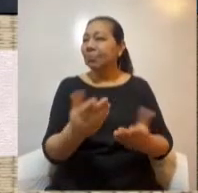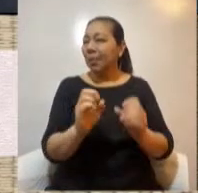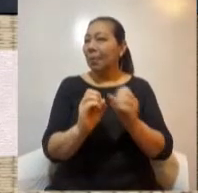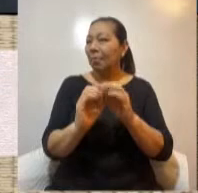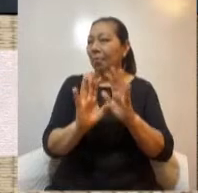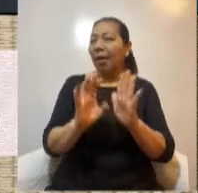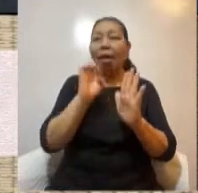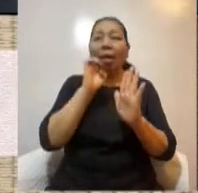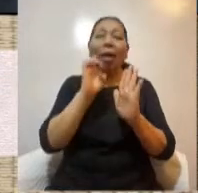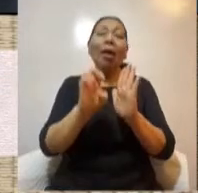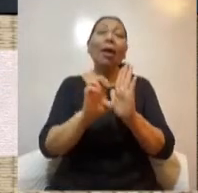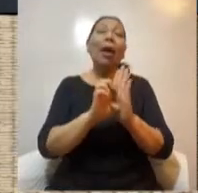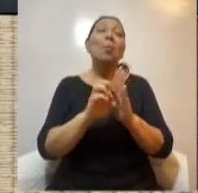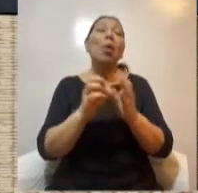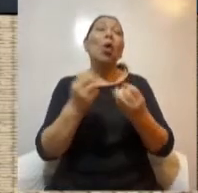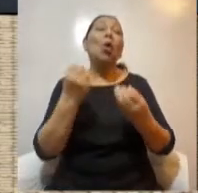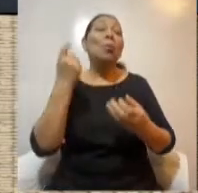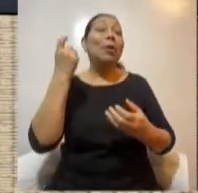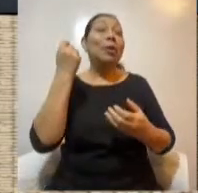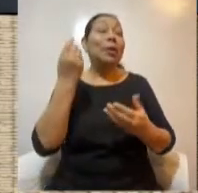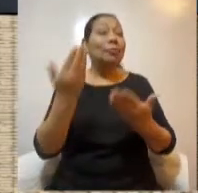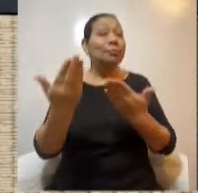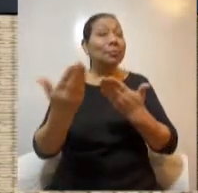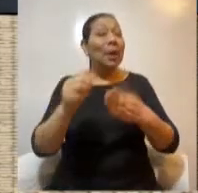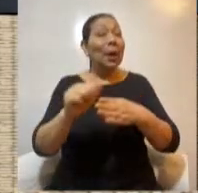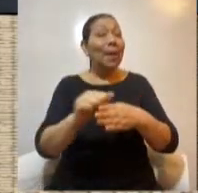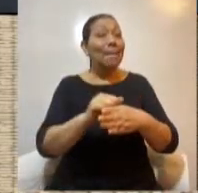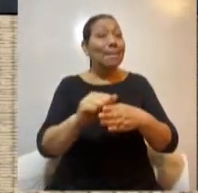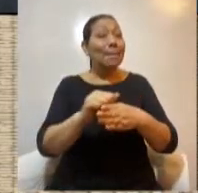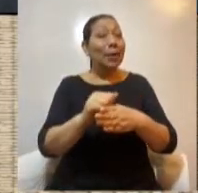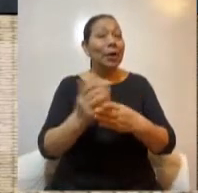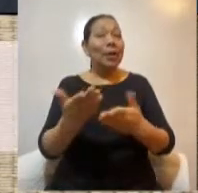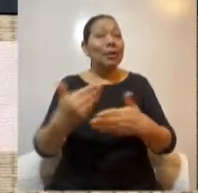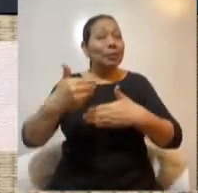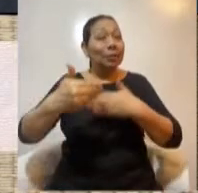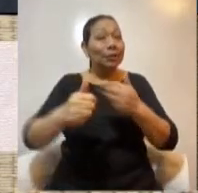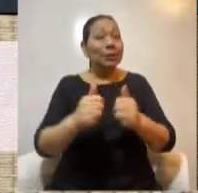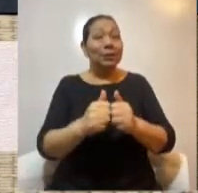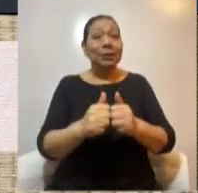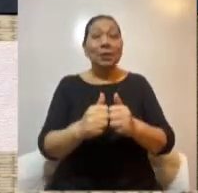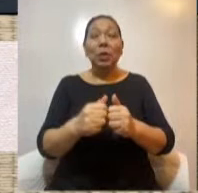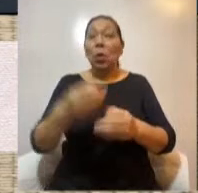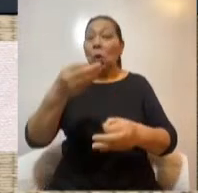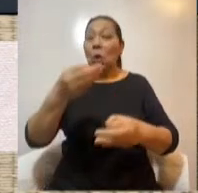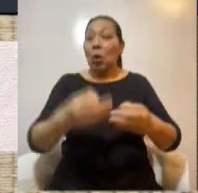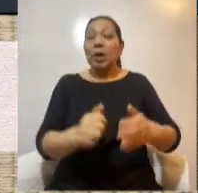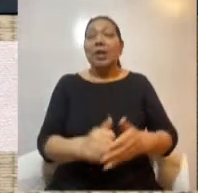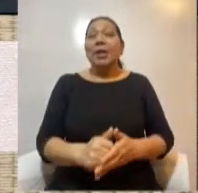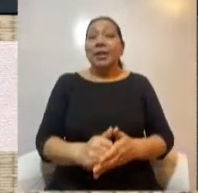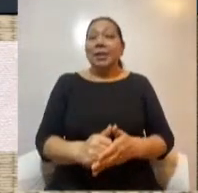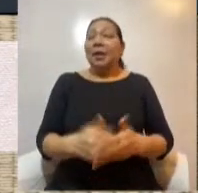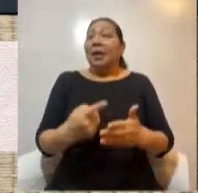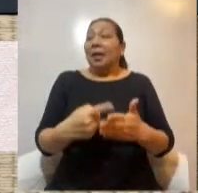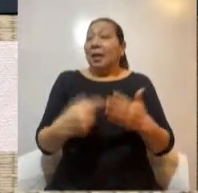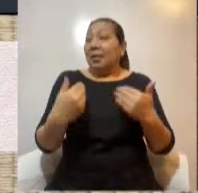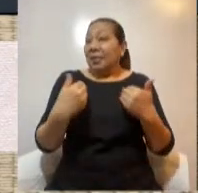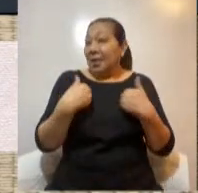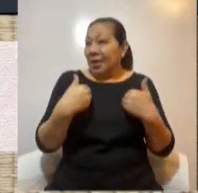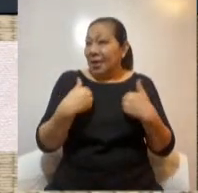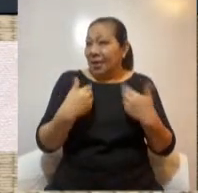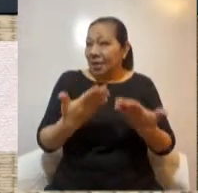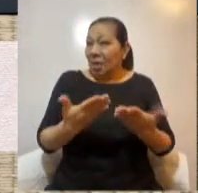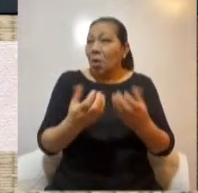es un claro ejemplo de cómo entender o de cómo realizar una práctica jurisprudencial de manera justificada.